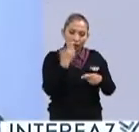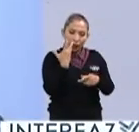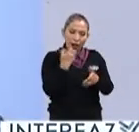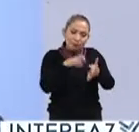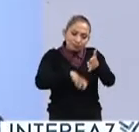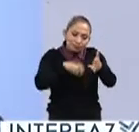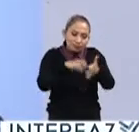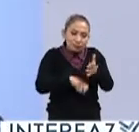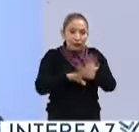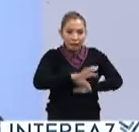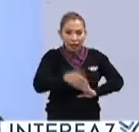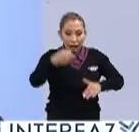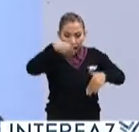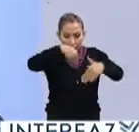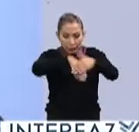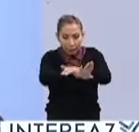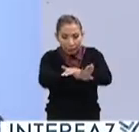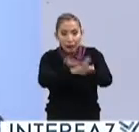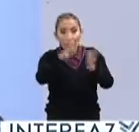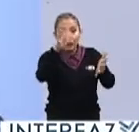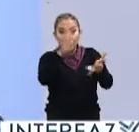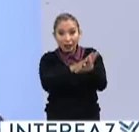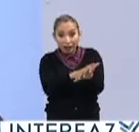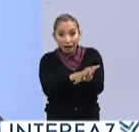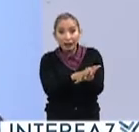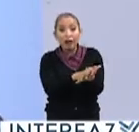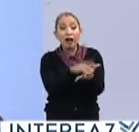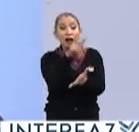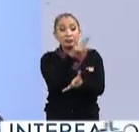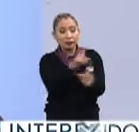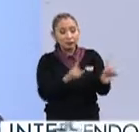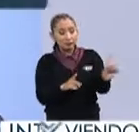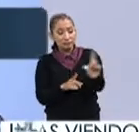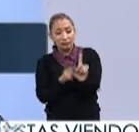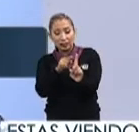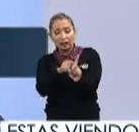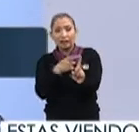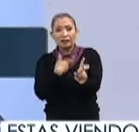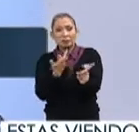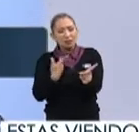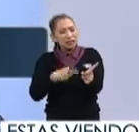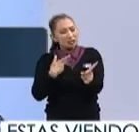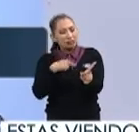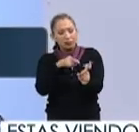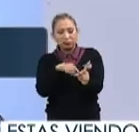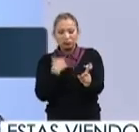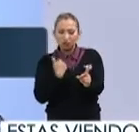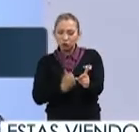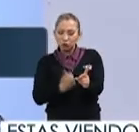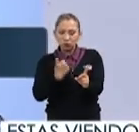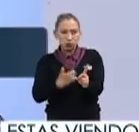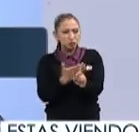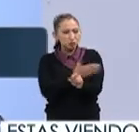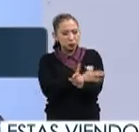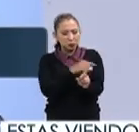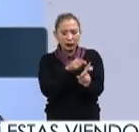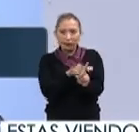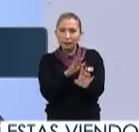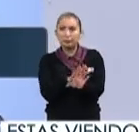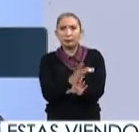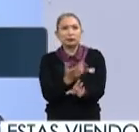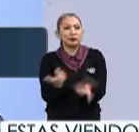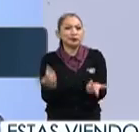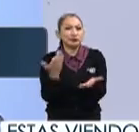tienes ingresando a las prisiones a la población vulnerable, que llegó ahí en primer punto